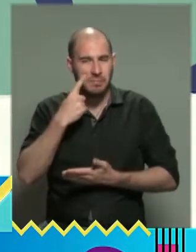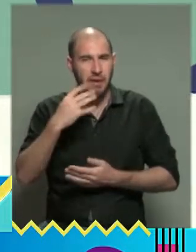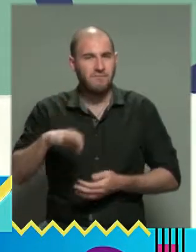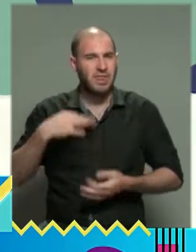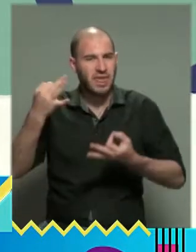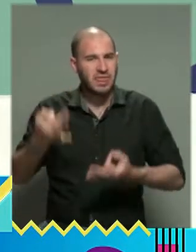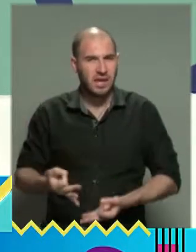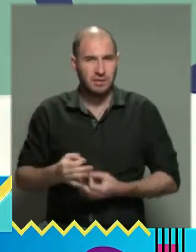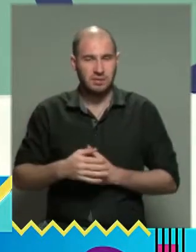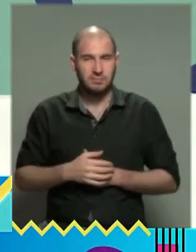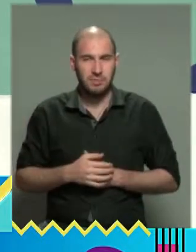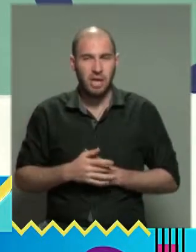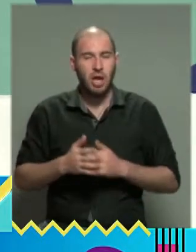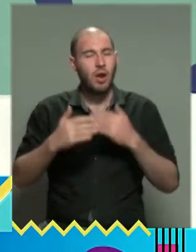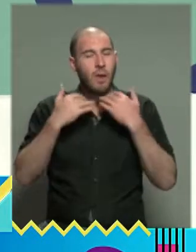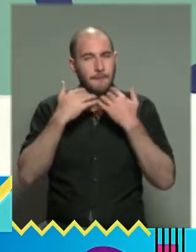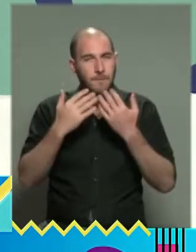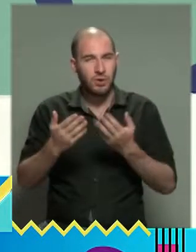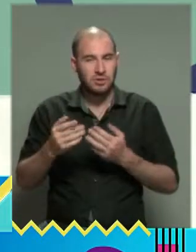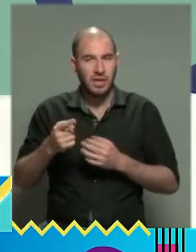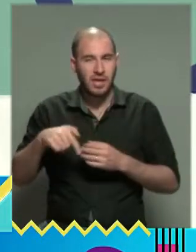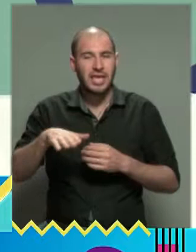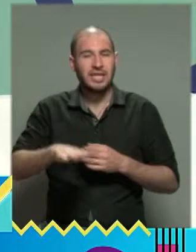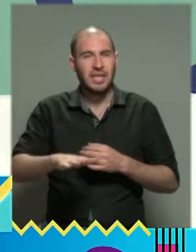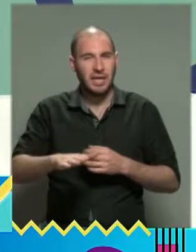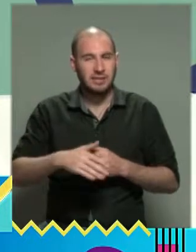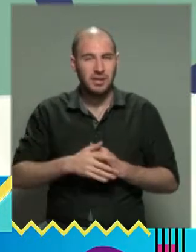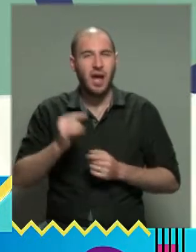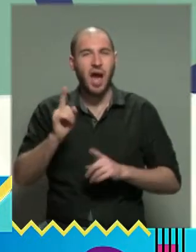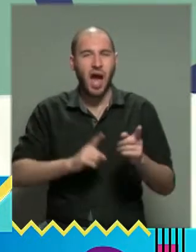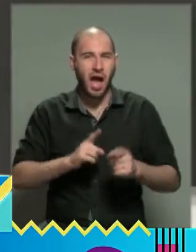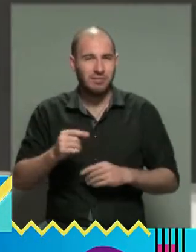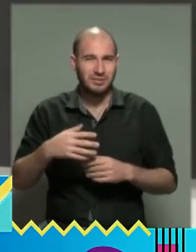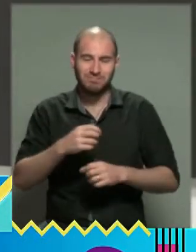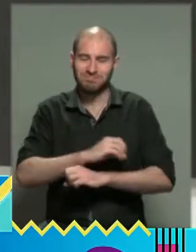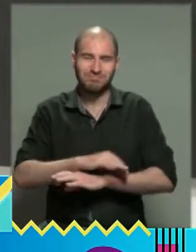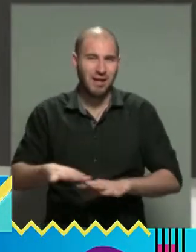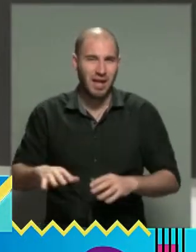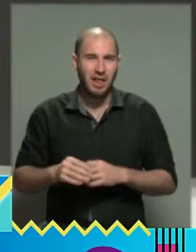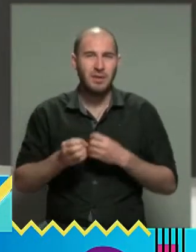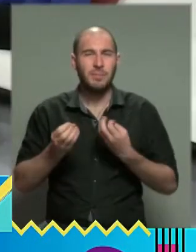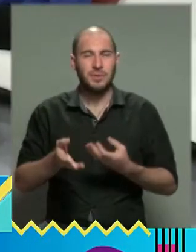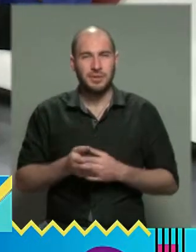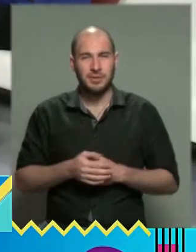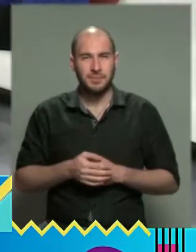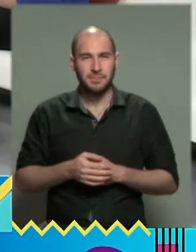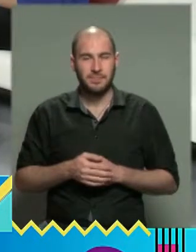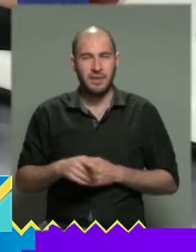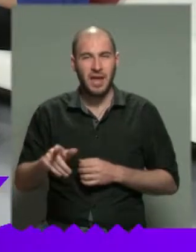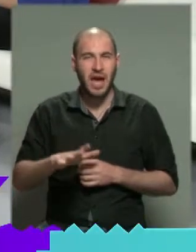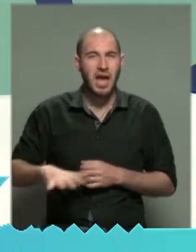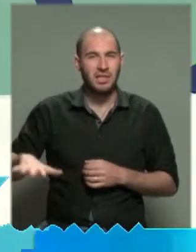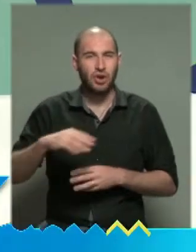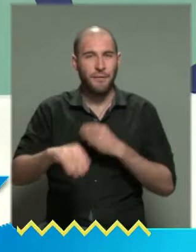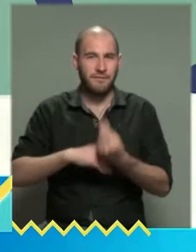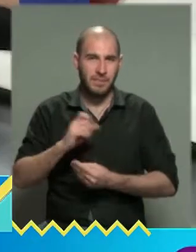vida digna, aunque haya tenido una niñez a veces poco afortunada debido al entorno